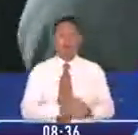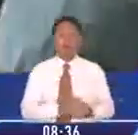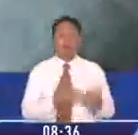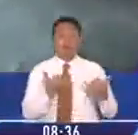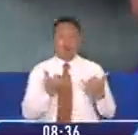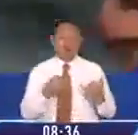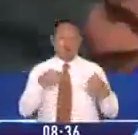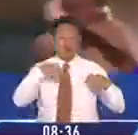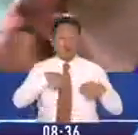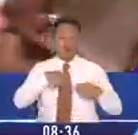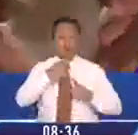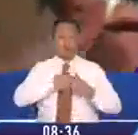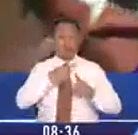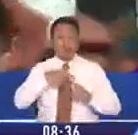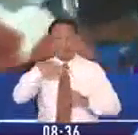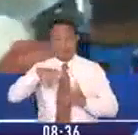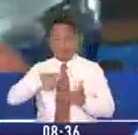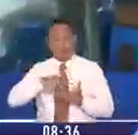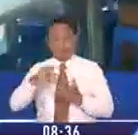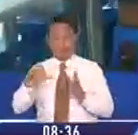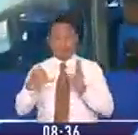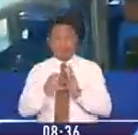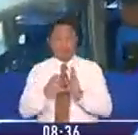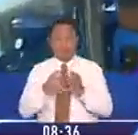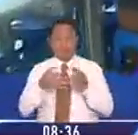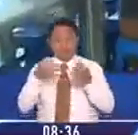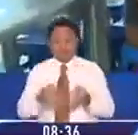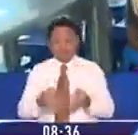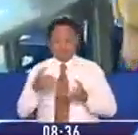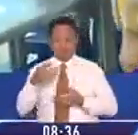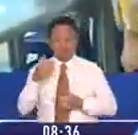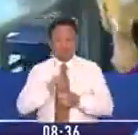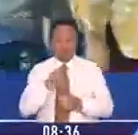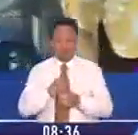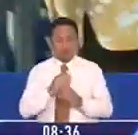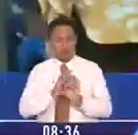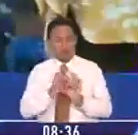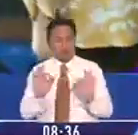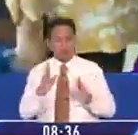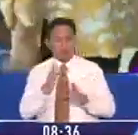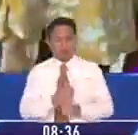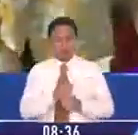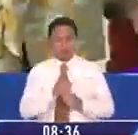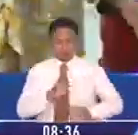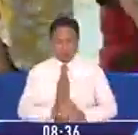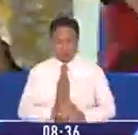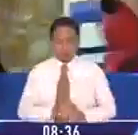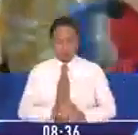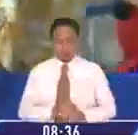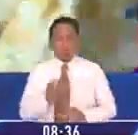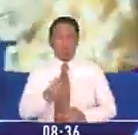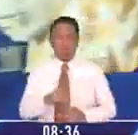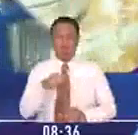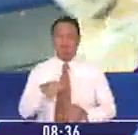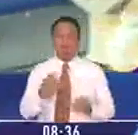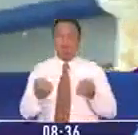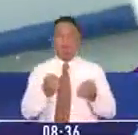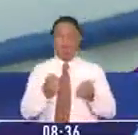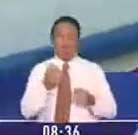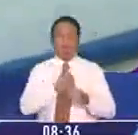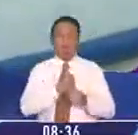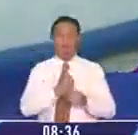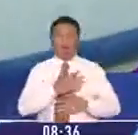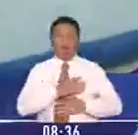que es aquel que paga impuestos, aquel que tiene una formalidad, inclusive sanitaria, de seguridad, pero también es regular el trabajo